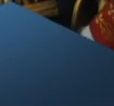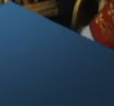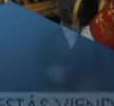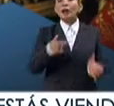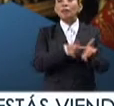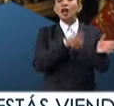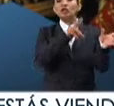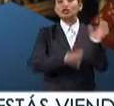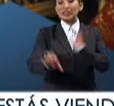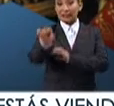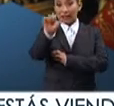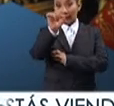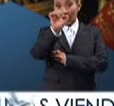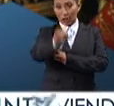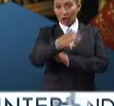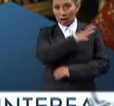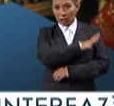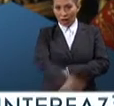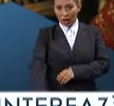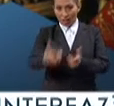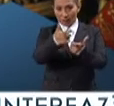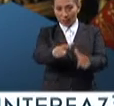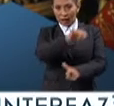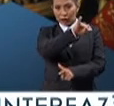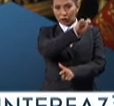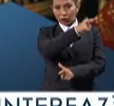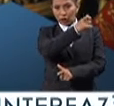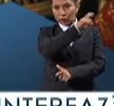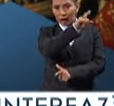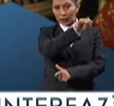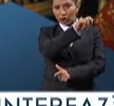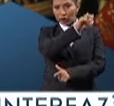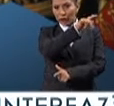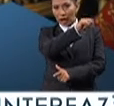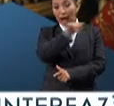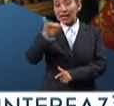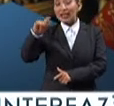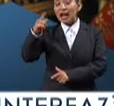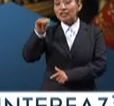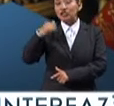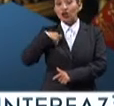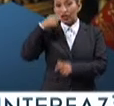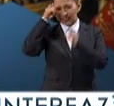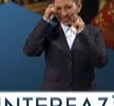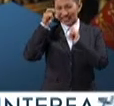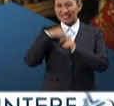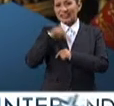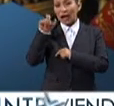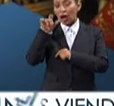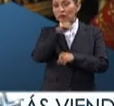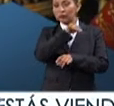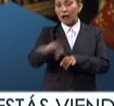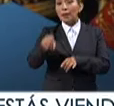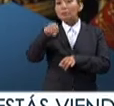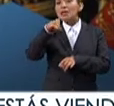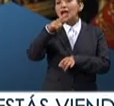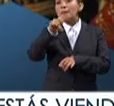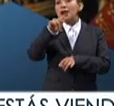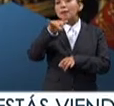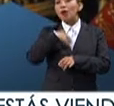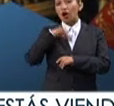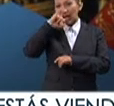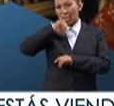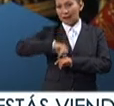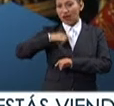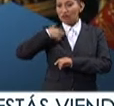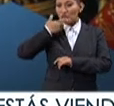en 1860 a los generales liberales jesús gonzález ortega e ignacio zaragoza vencieron a miguel miramón jefe